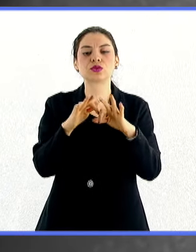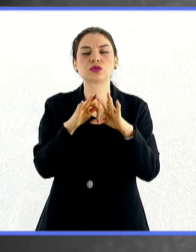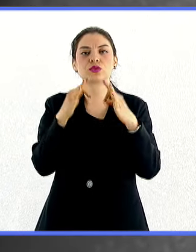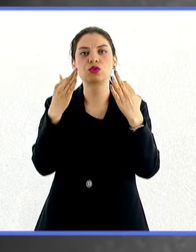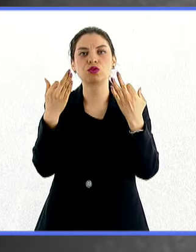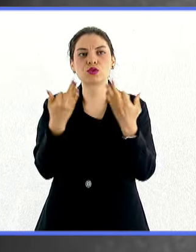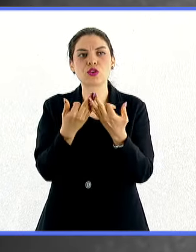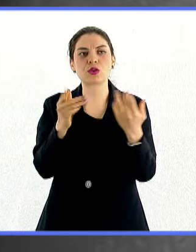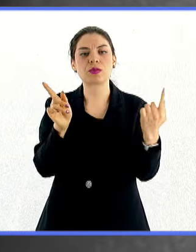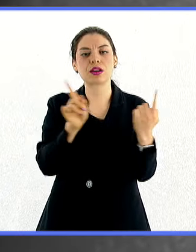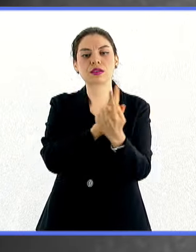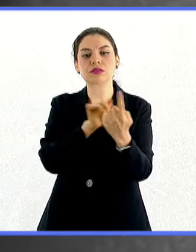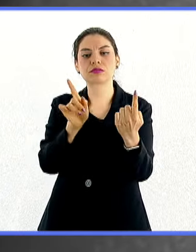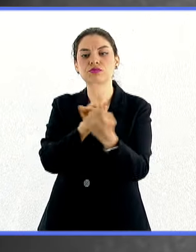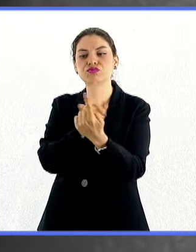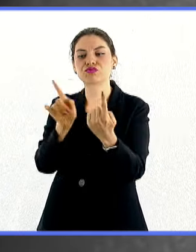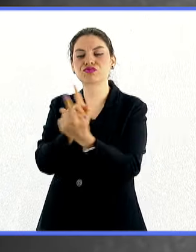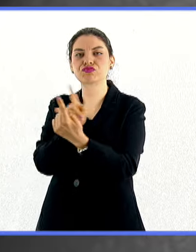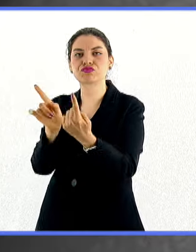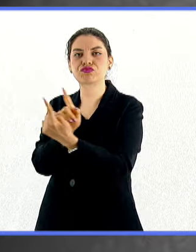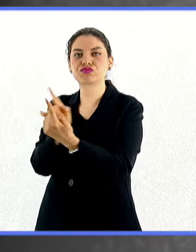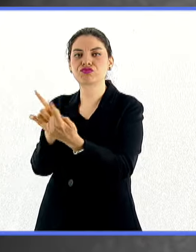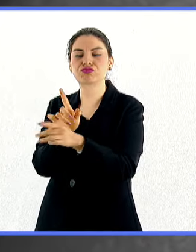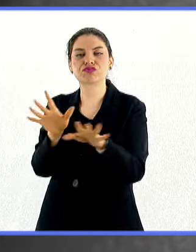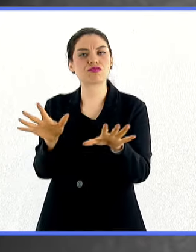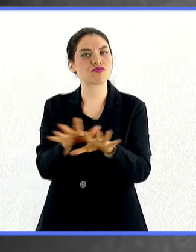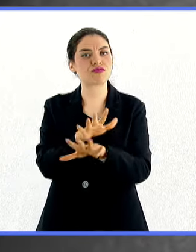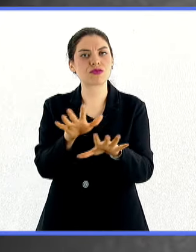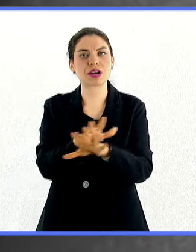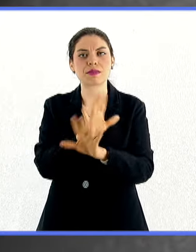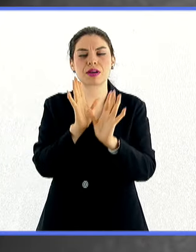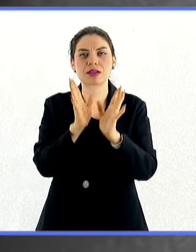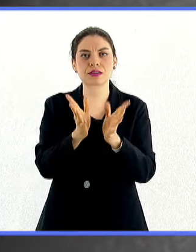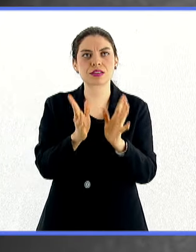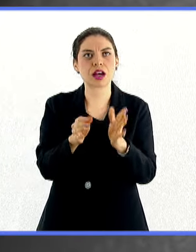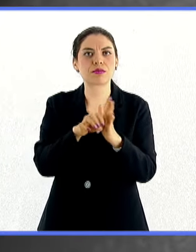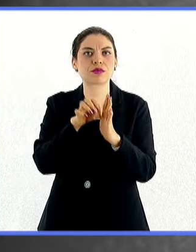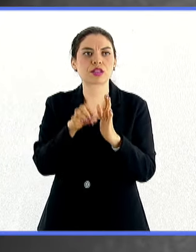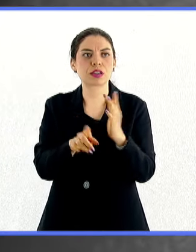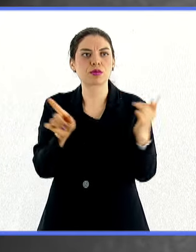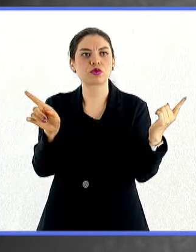nos relacionamos con nuestros hijos, con nuestros jefes